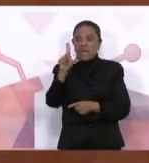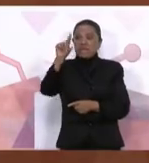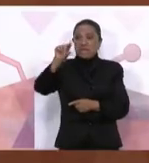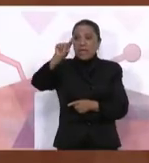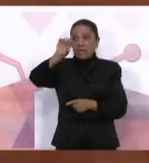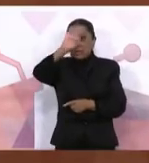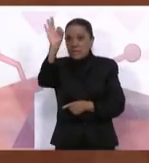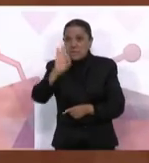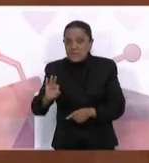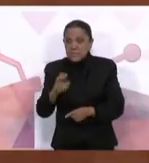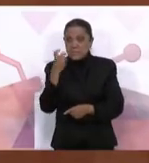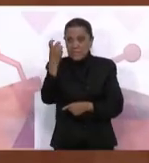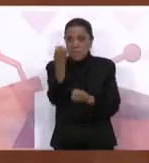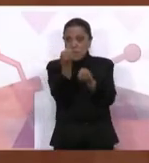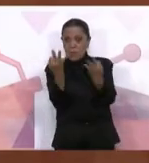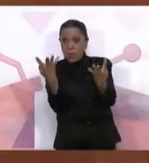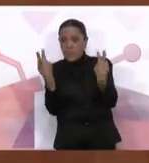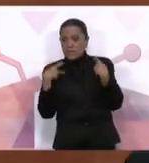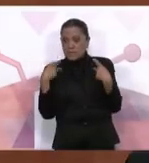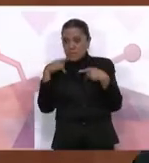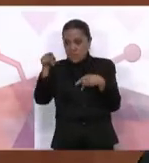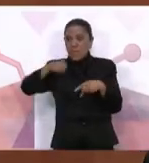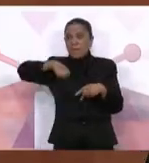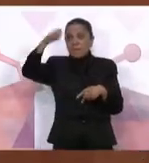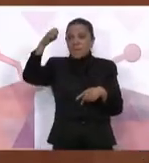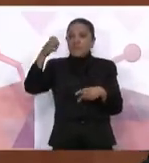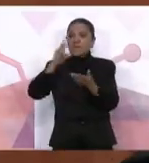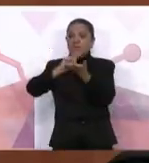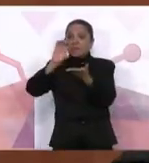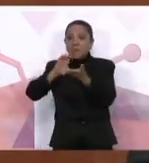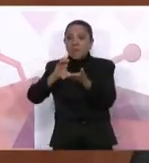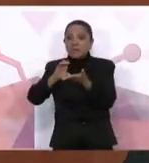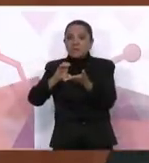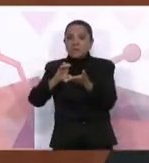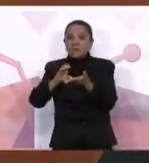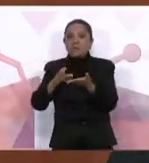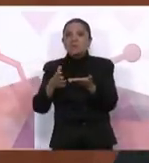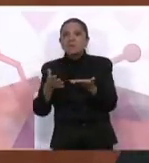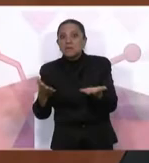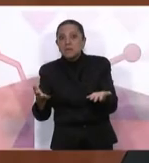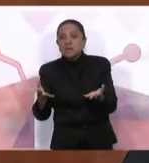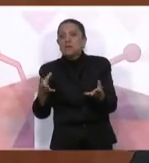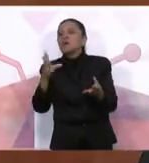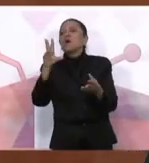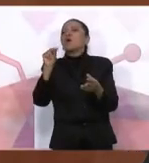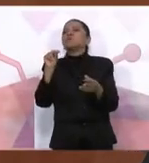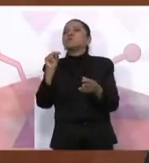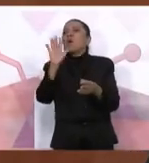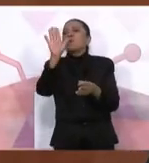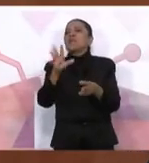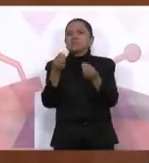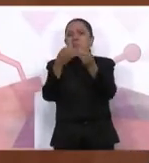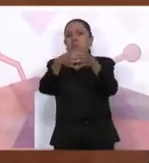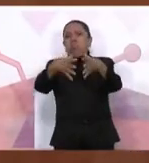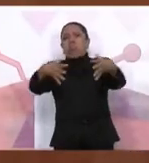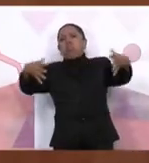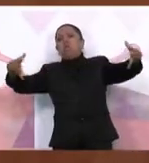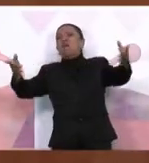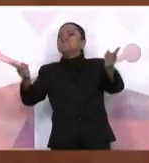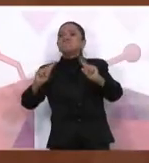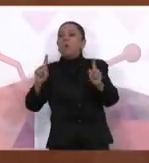estas condiciones de vulnerabilidad no es tan grande como que pudiera generar un desgaste